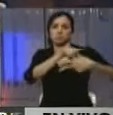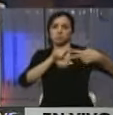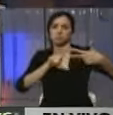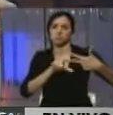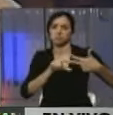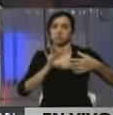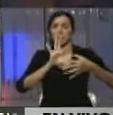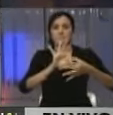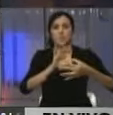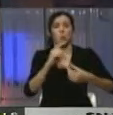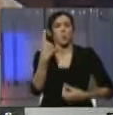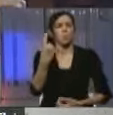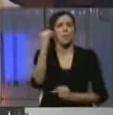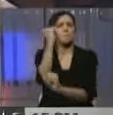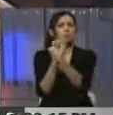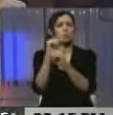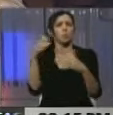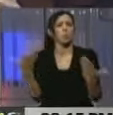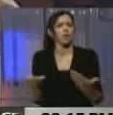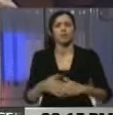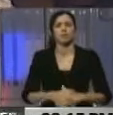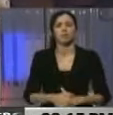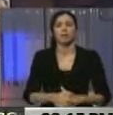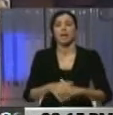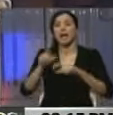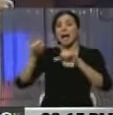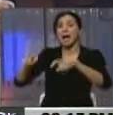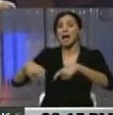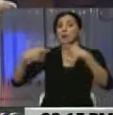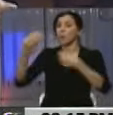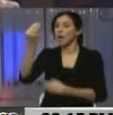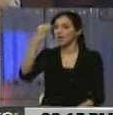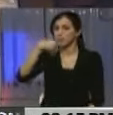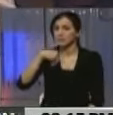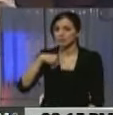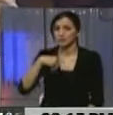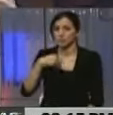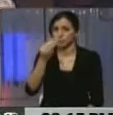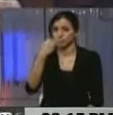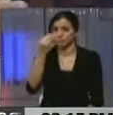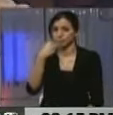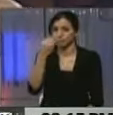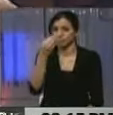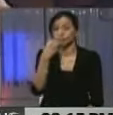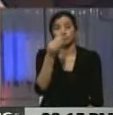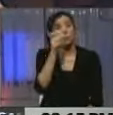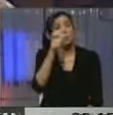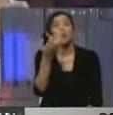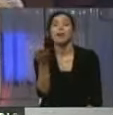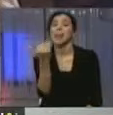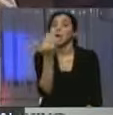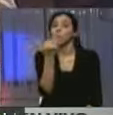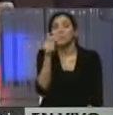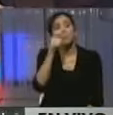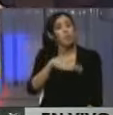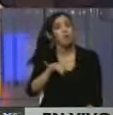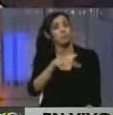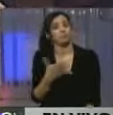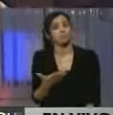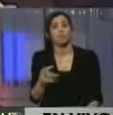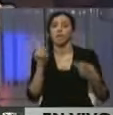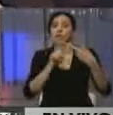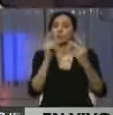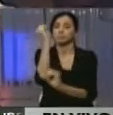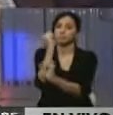El motor número 1, el motor agroalimentario, la papa de nuestro pueblo. El motor número